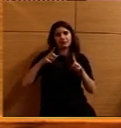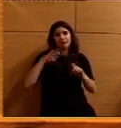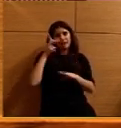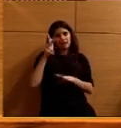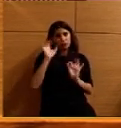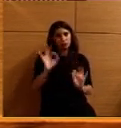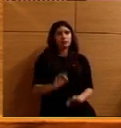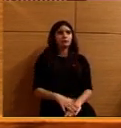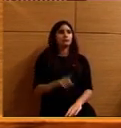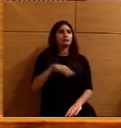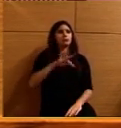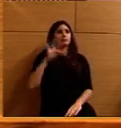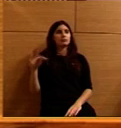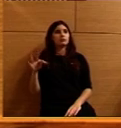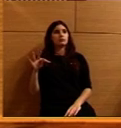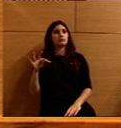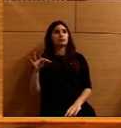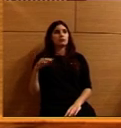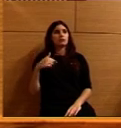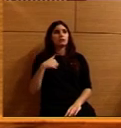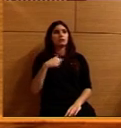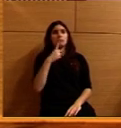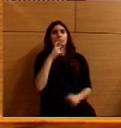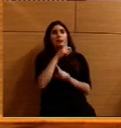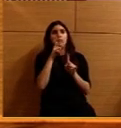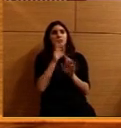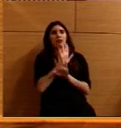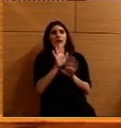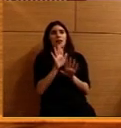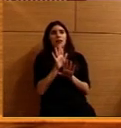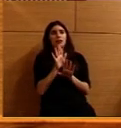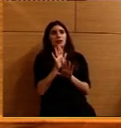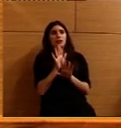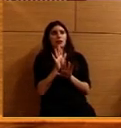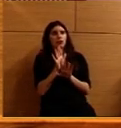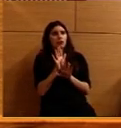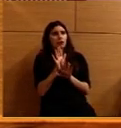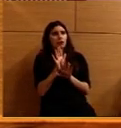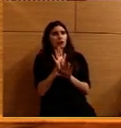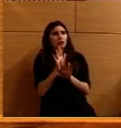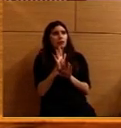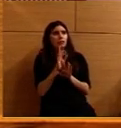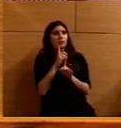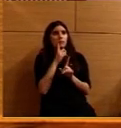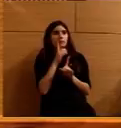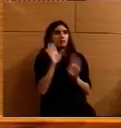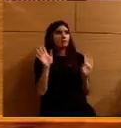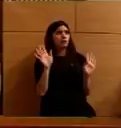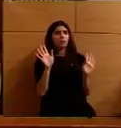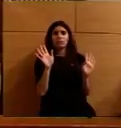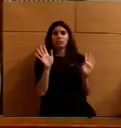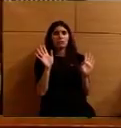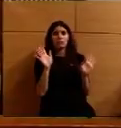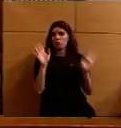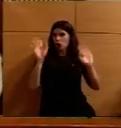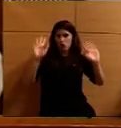Señor Mompo. Yo, presidente, no tengo ninguna pregunta, pero he dicho que tu último cree que no venía a votar. No, no, pero es que... Pregunte, es que sí que puede